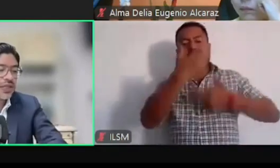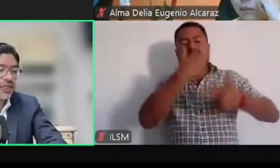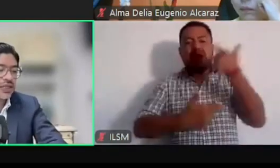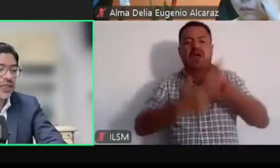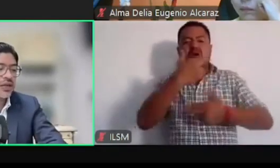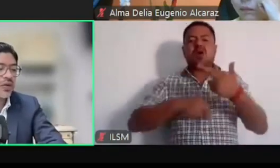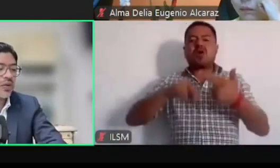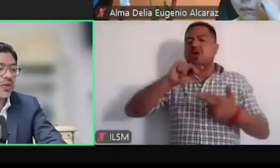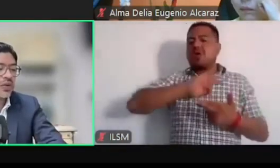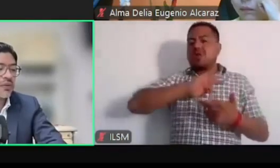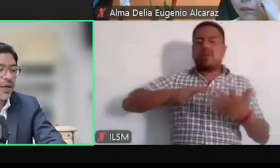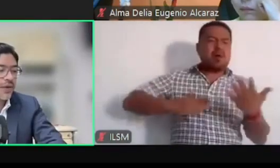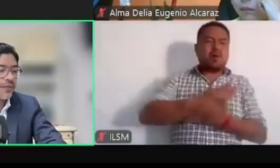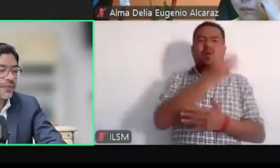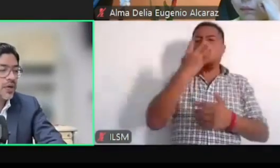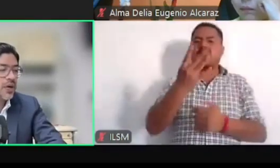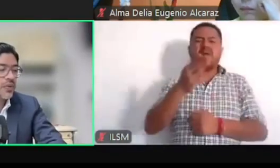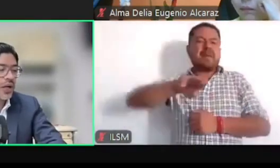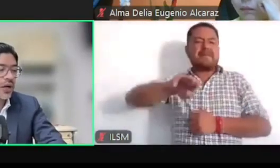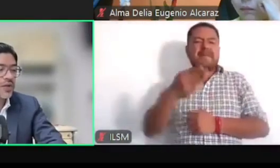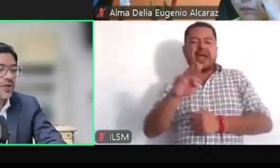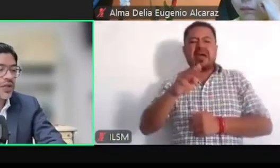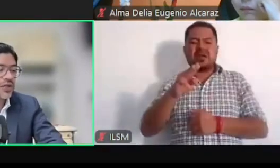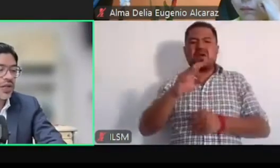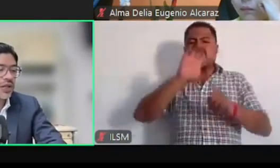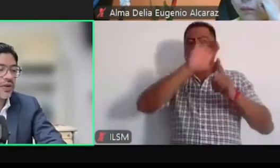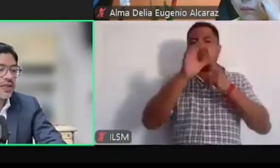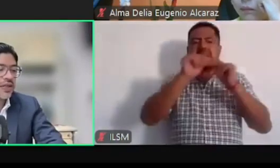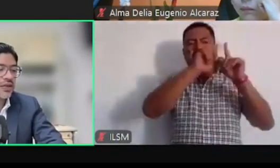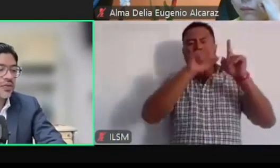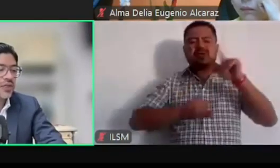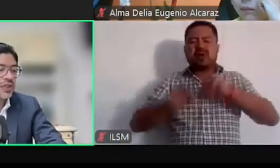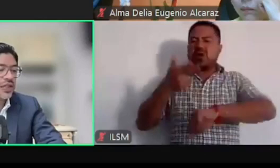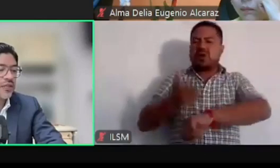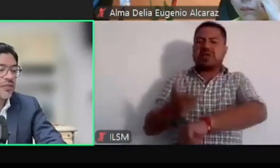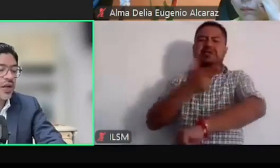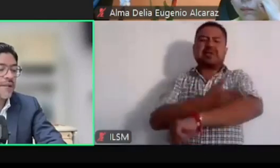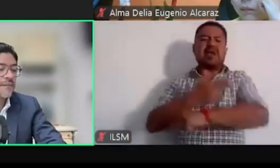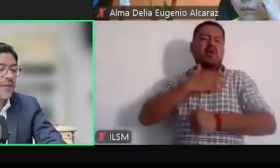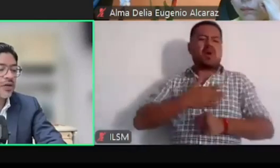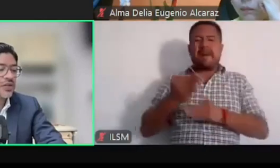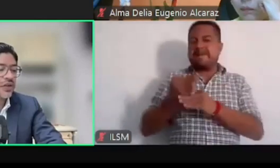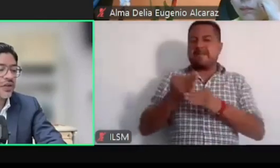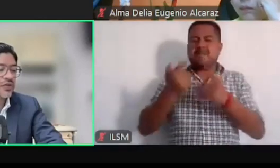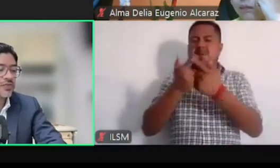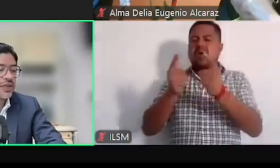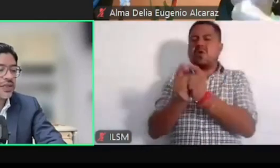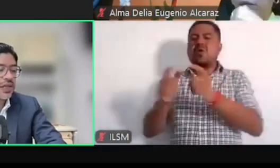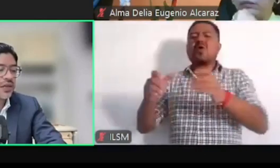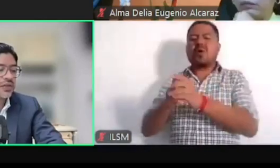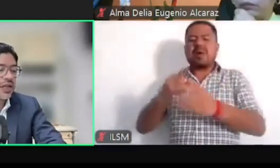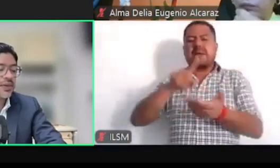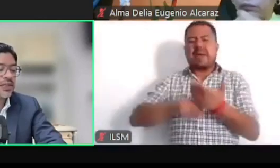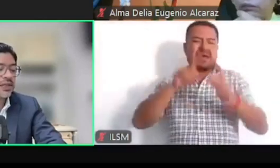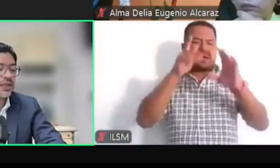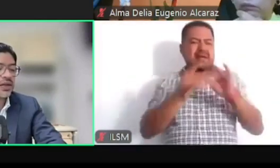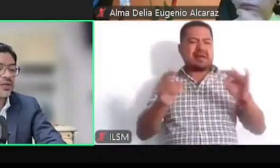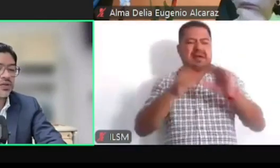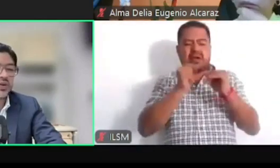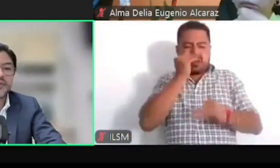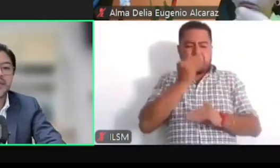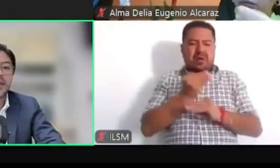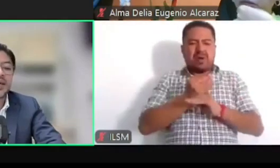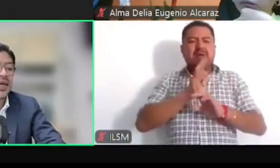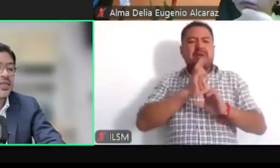improcedencia dictado el 4 de mayo por la Comisión Nacional de honestidad y Justicia de morena para los efectos precisados en la presente